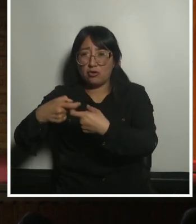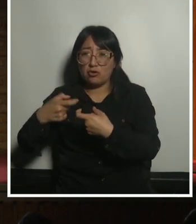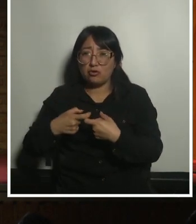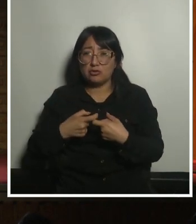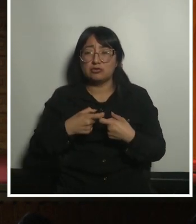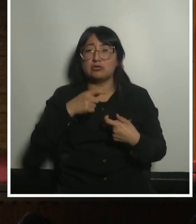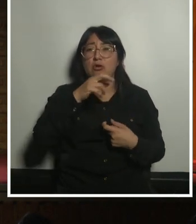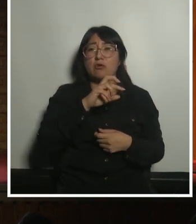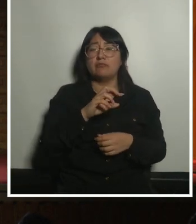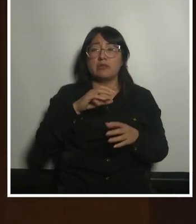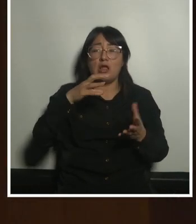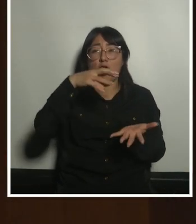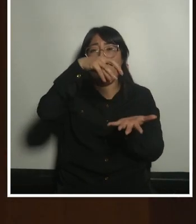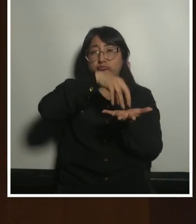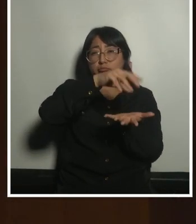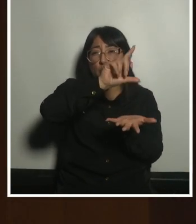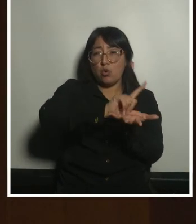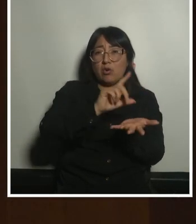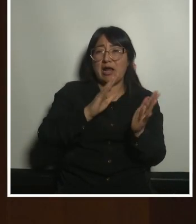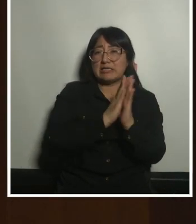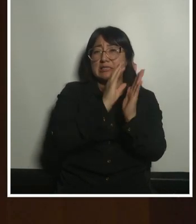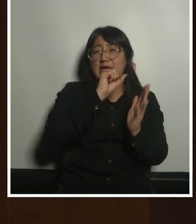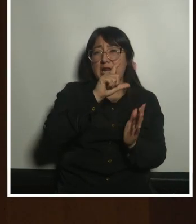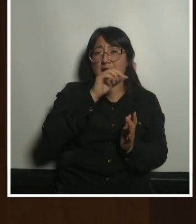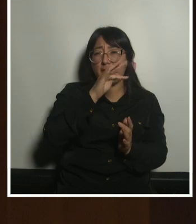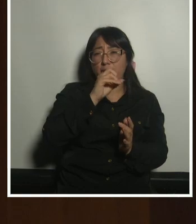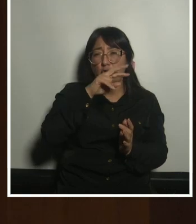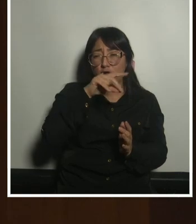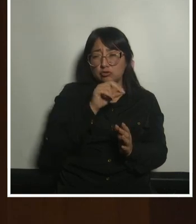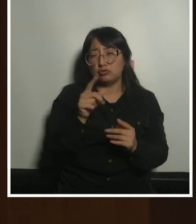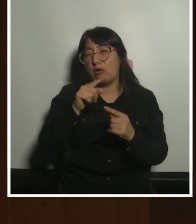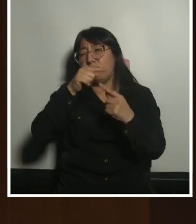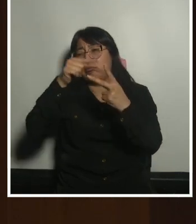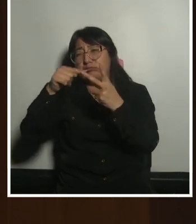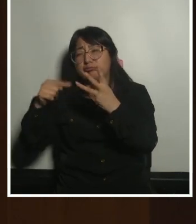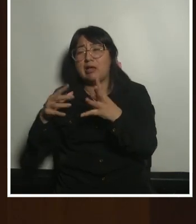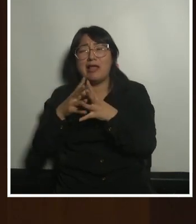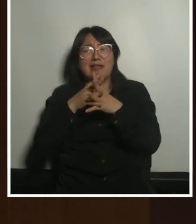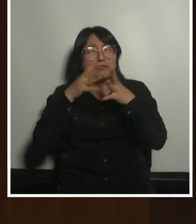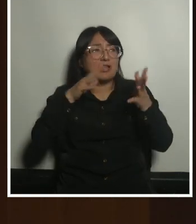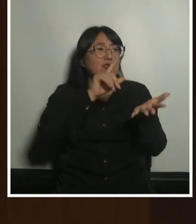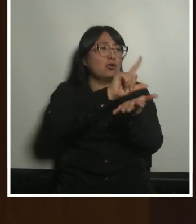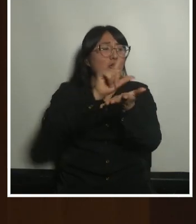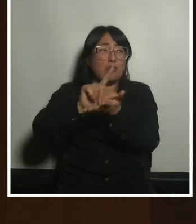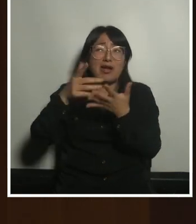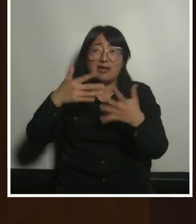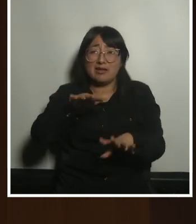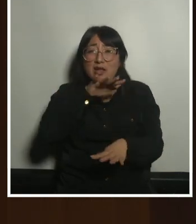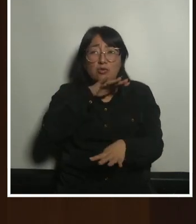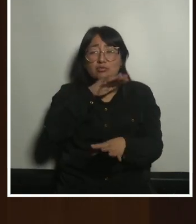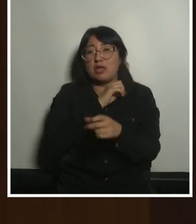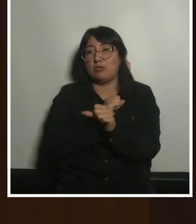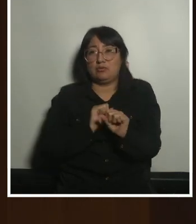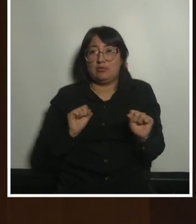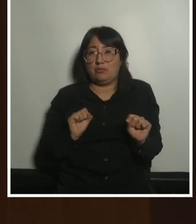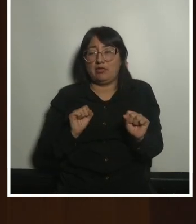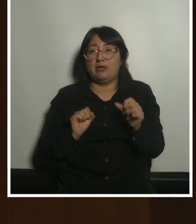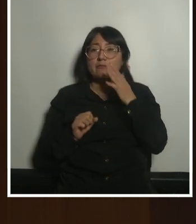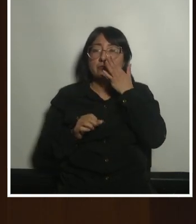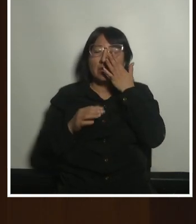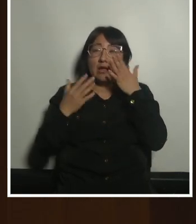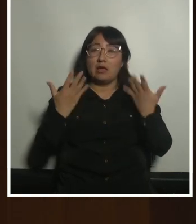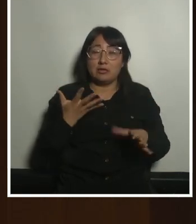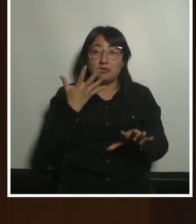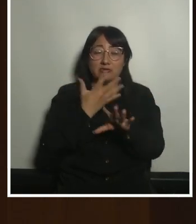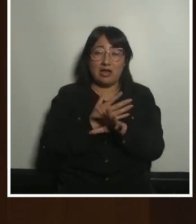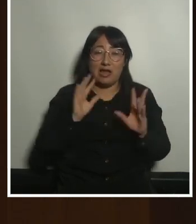caso, San Alfonso del Mar y tantos otros que tenemos literalmente dentro de la costa. Entonces tenemos un crecimiento